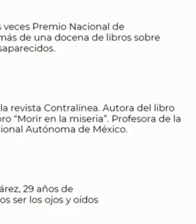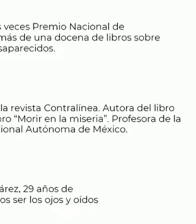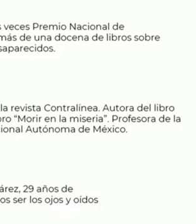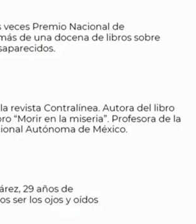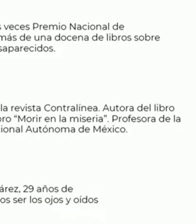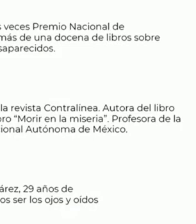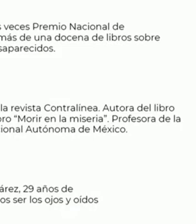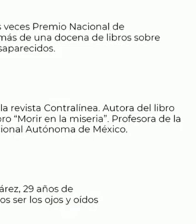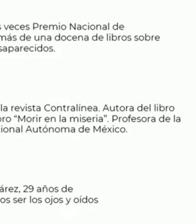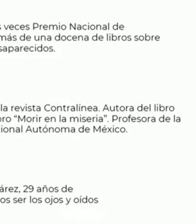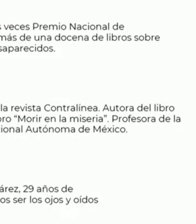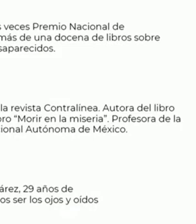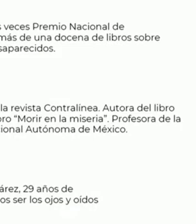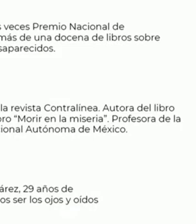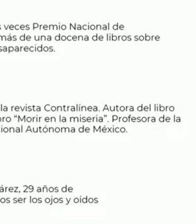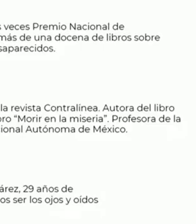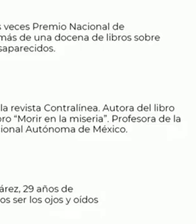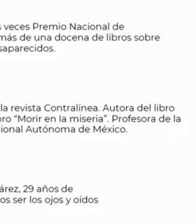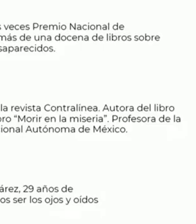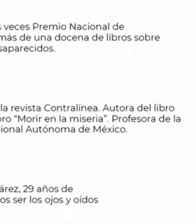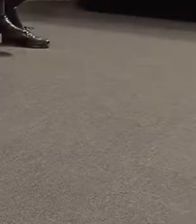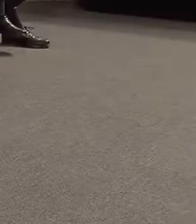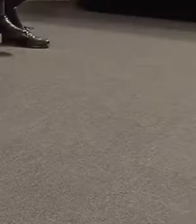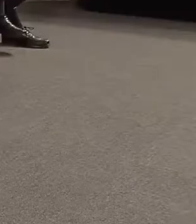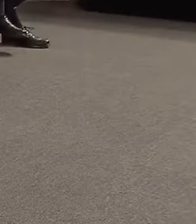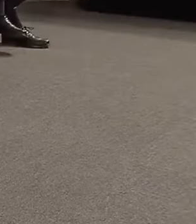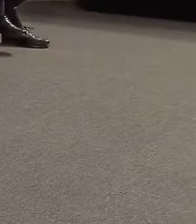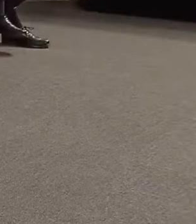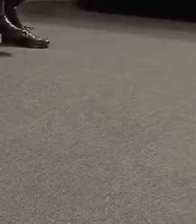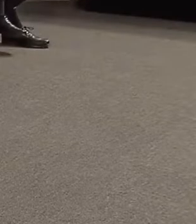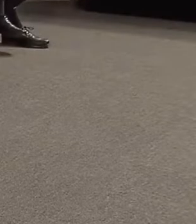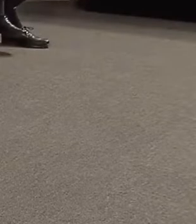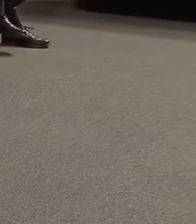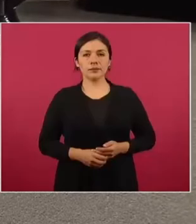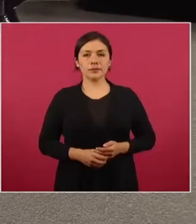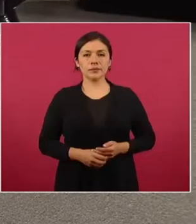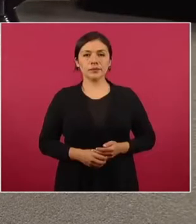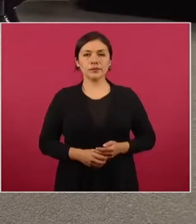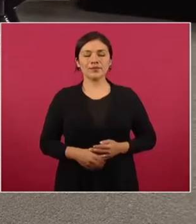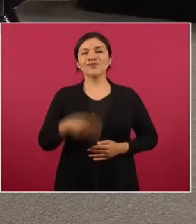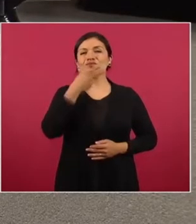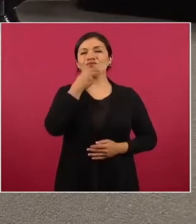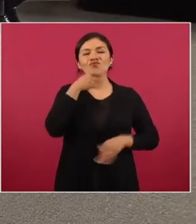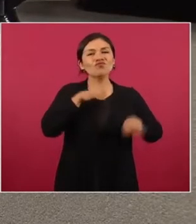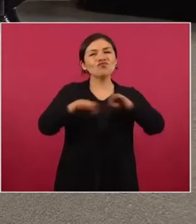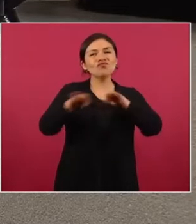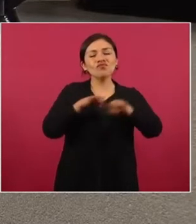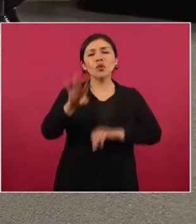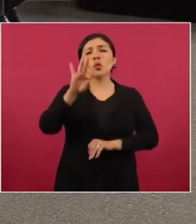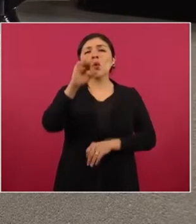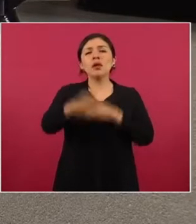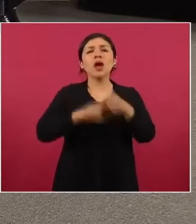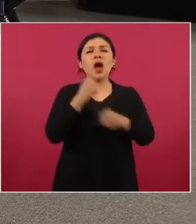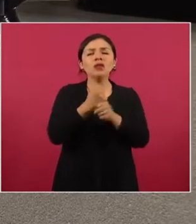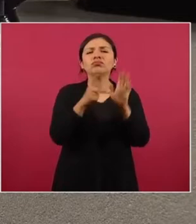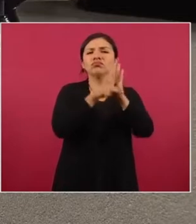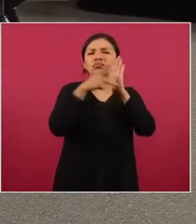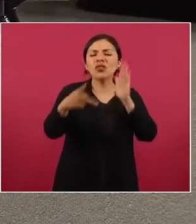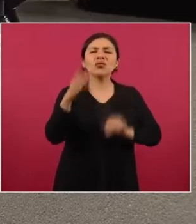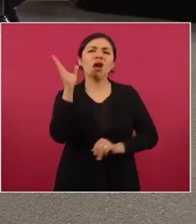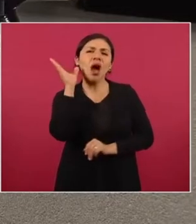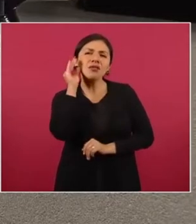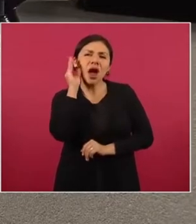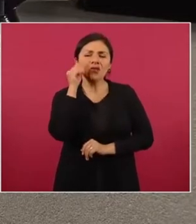Villalpando Moreno, periodista de Ciudad Juárez, con 40 años de trayectoria en medios escritos y de radio